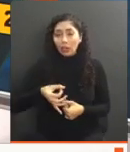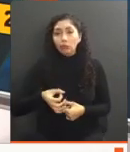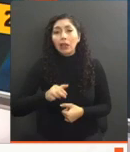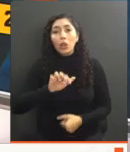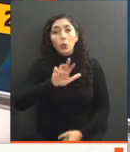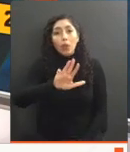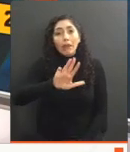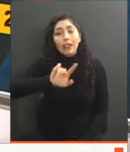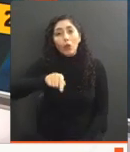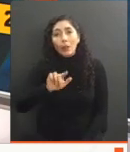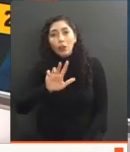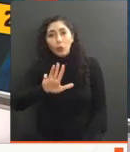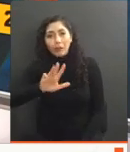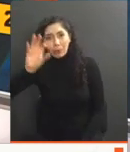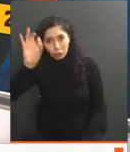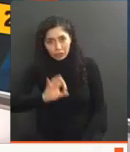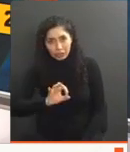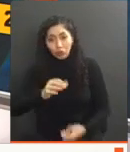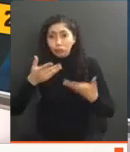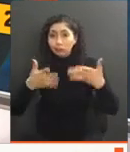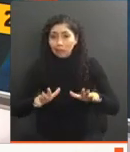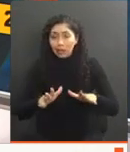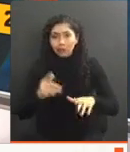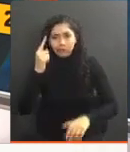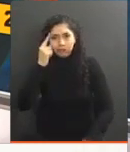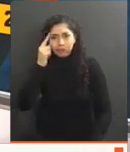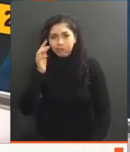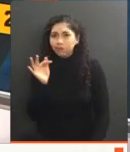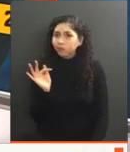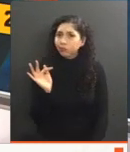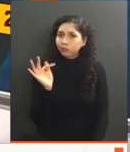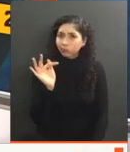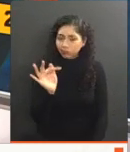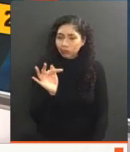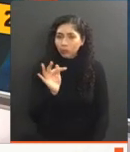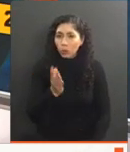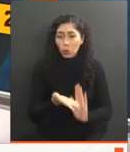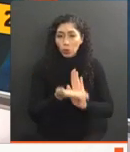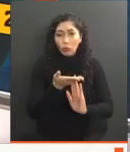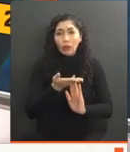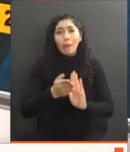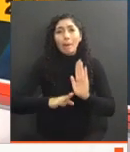9,9%, ya las proyecciones dan cuenta que va a superar los dos dígitos.